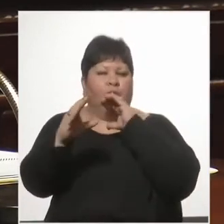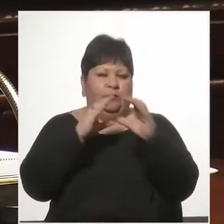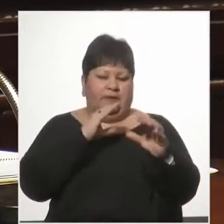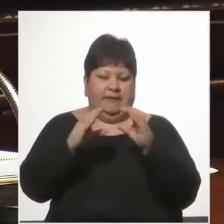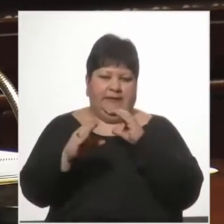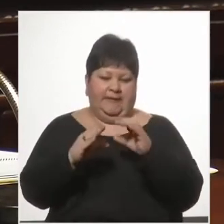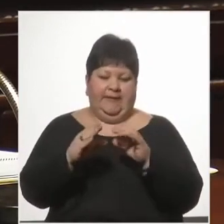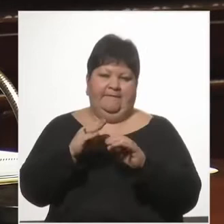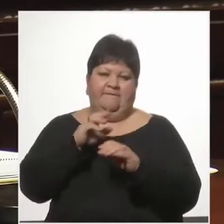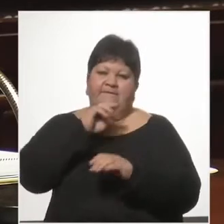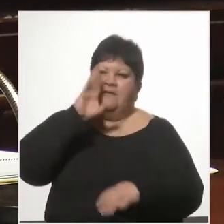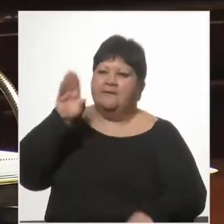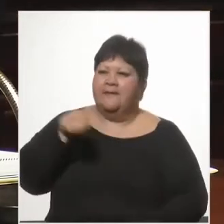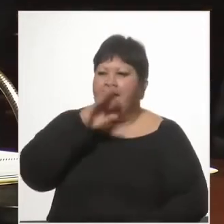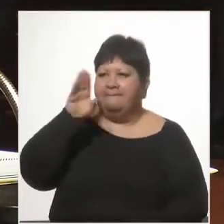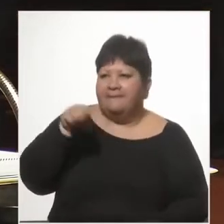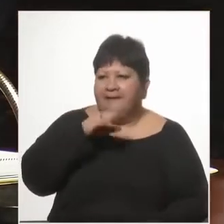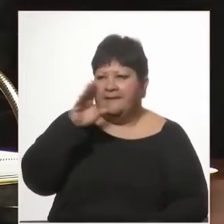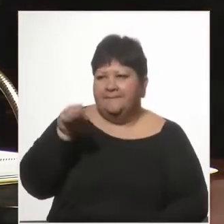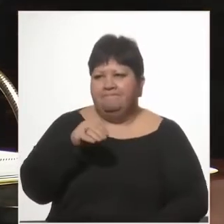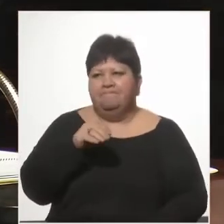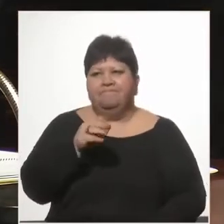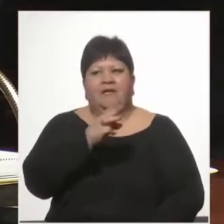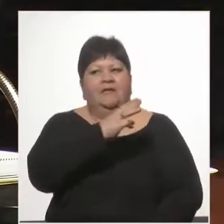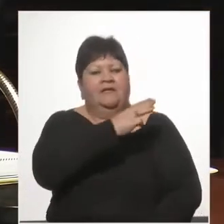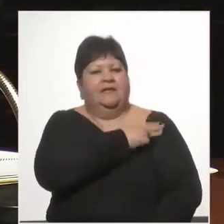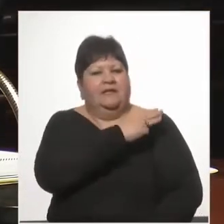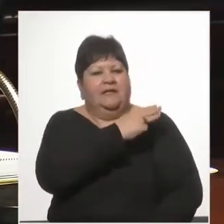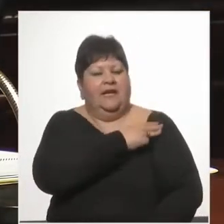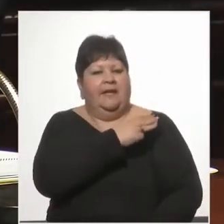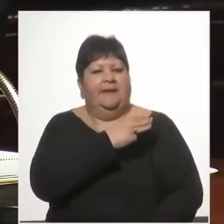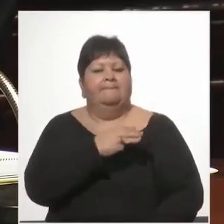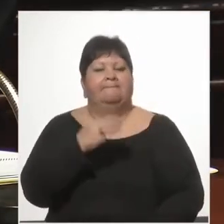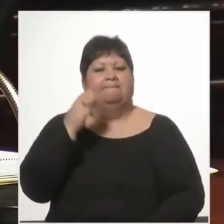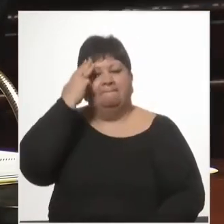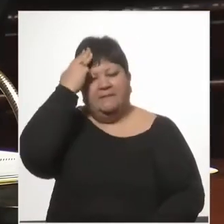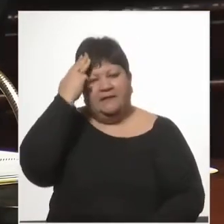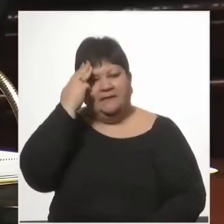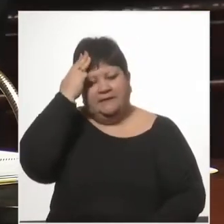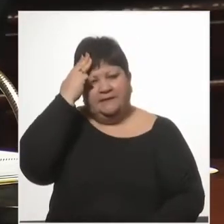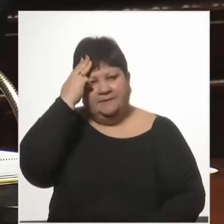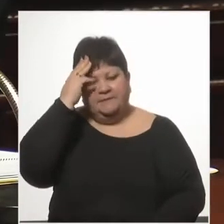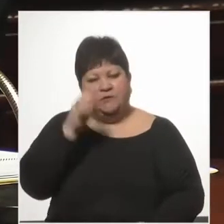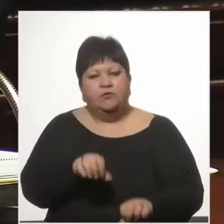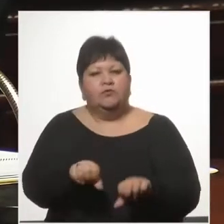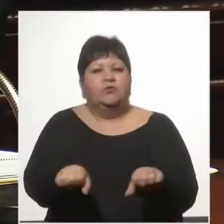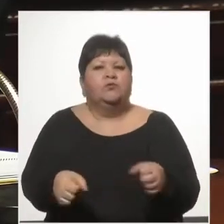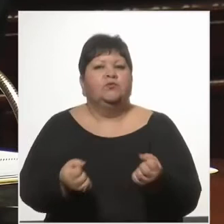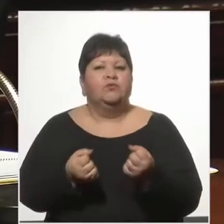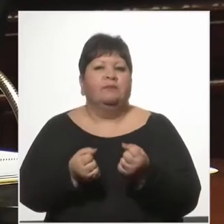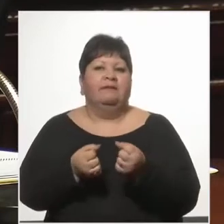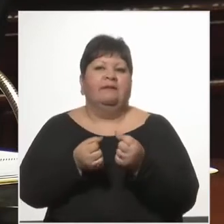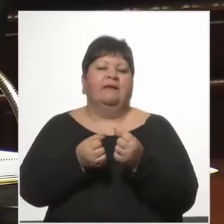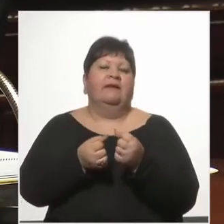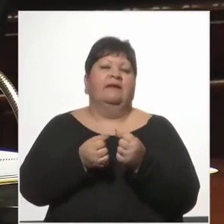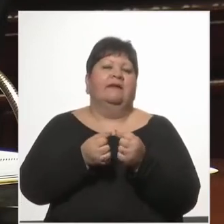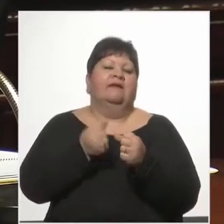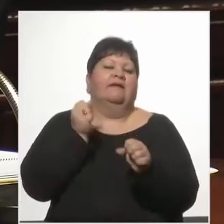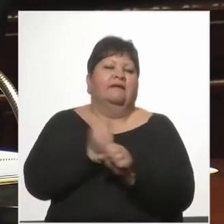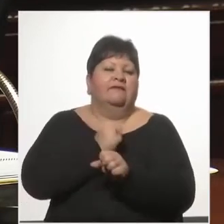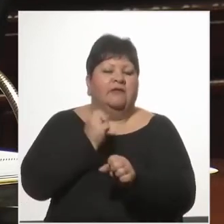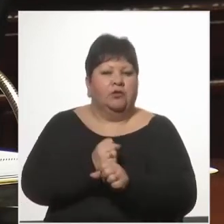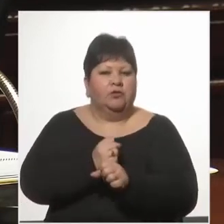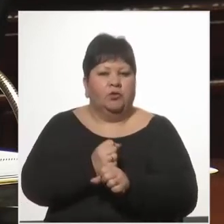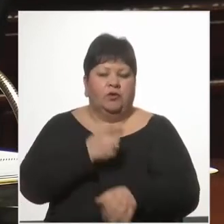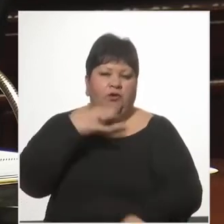al comandante en jefe, general Manini, ordena suspender las actuaciones, lo que es confirmado por el presidente del Tribunal de